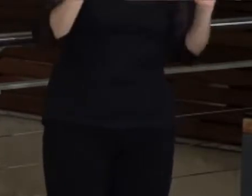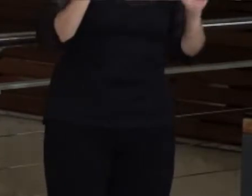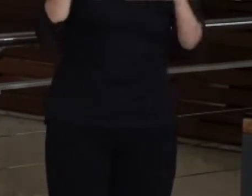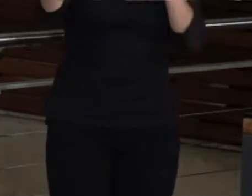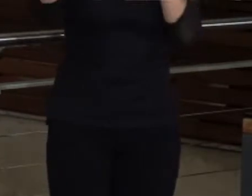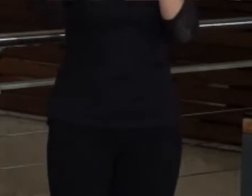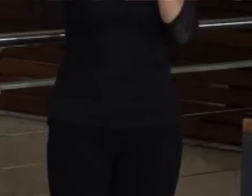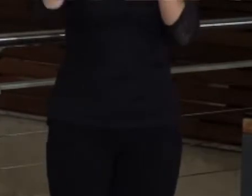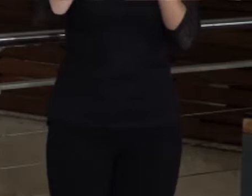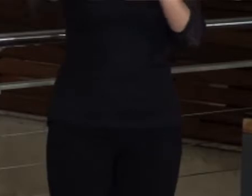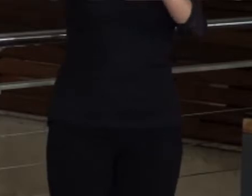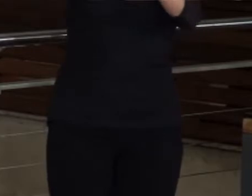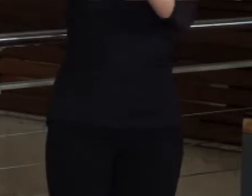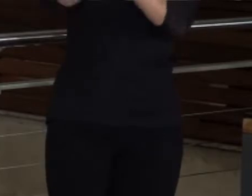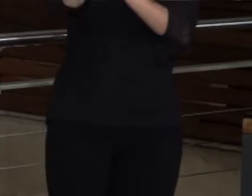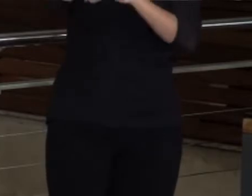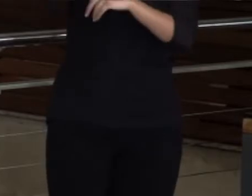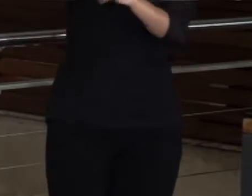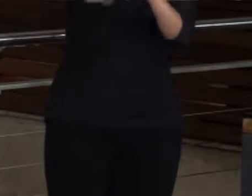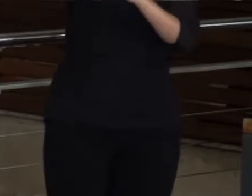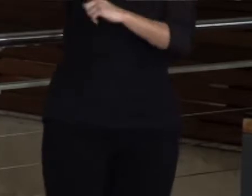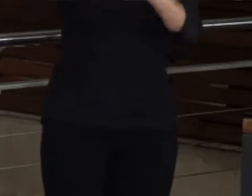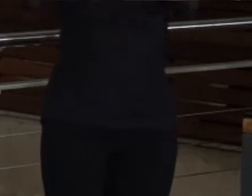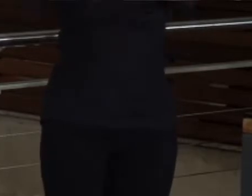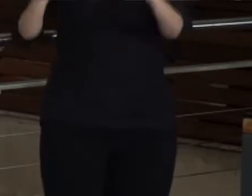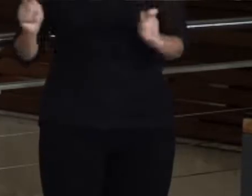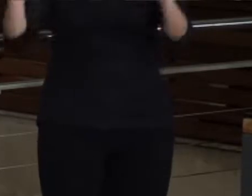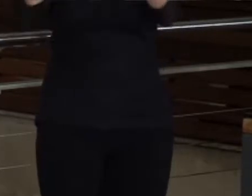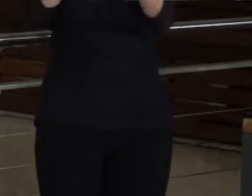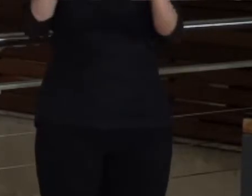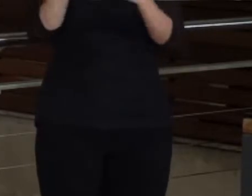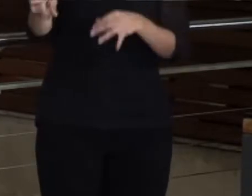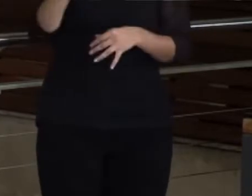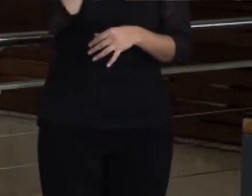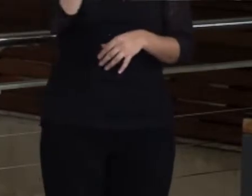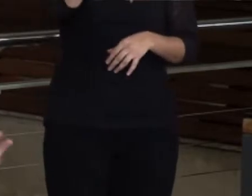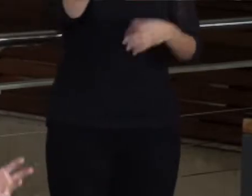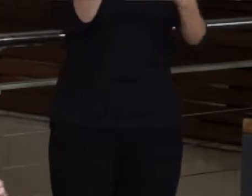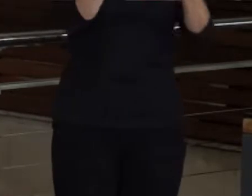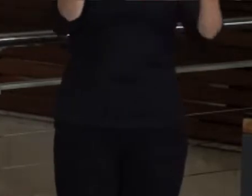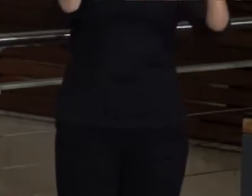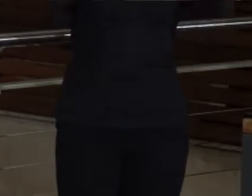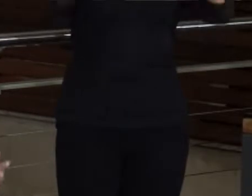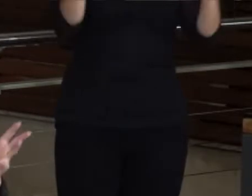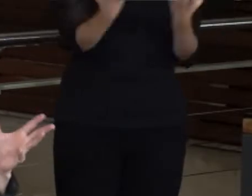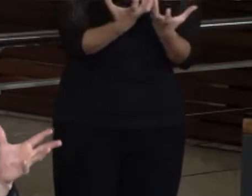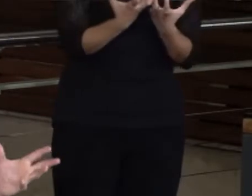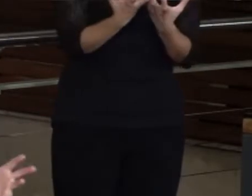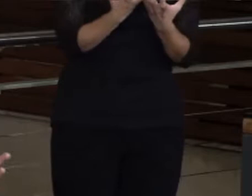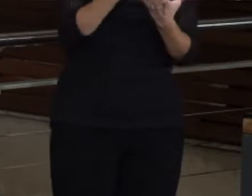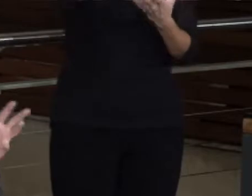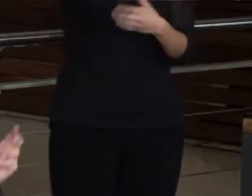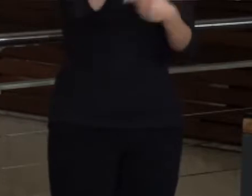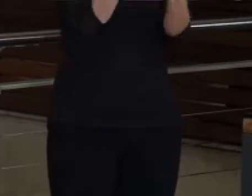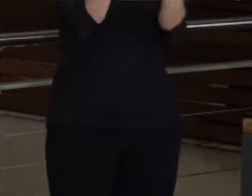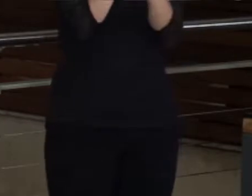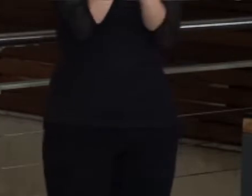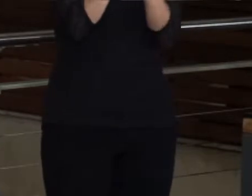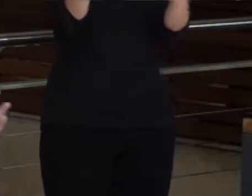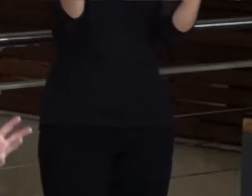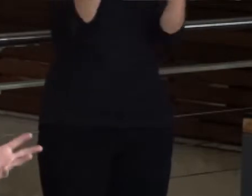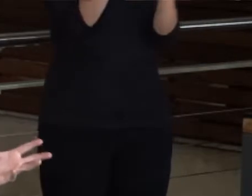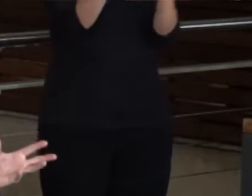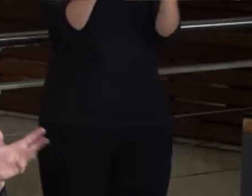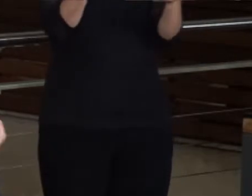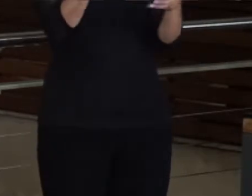que en la tierra había una tribu que podríamos decir que era la tribu de los de